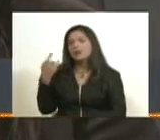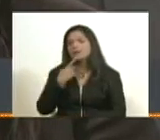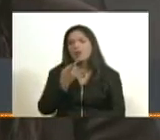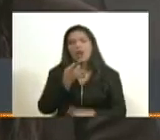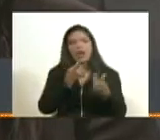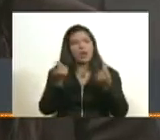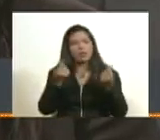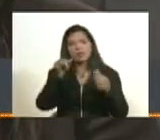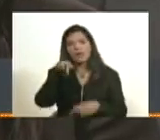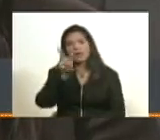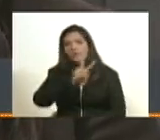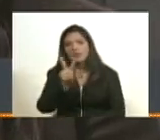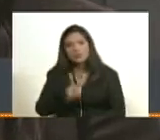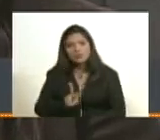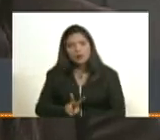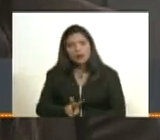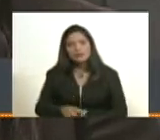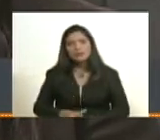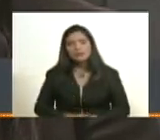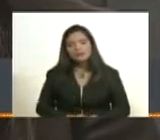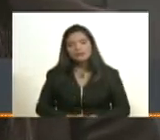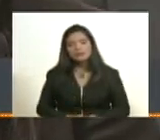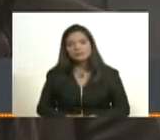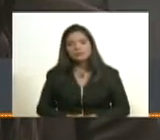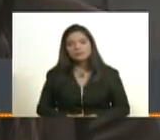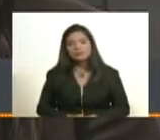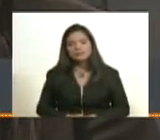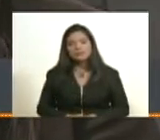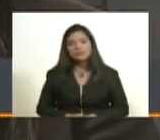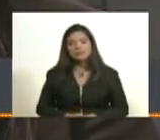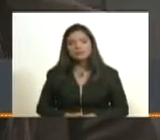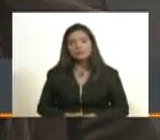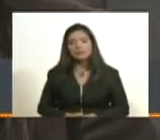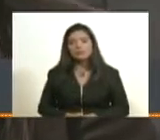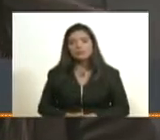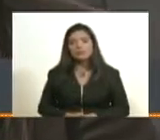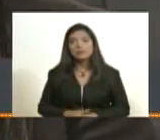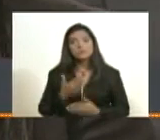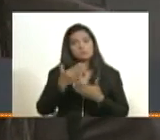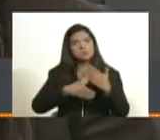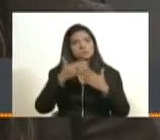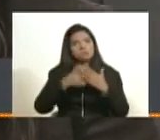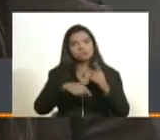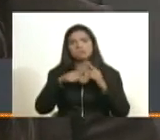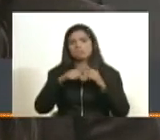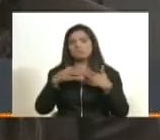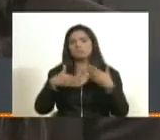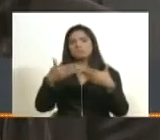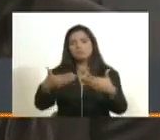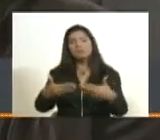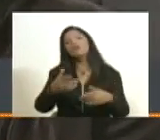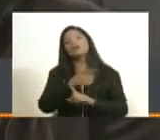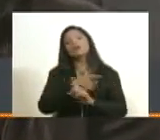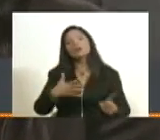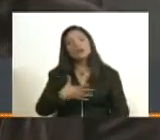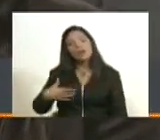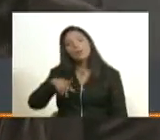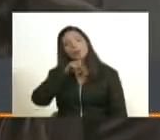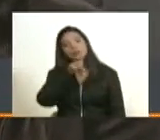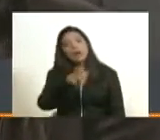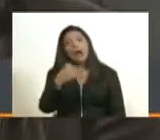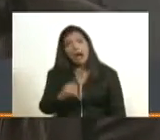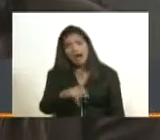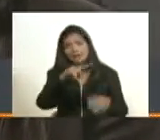economía venezolana estaba de alguna manera registrando un comportamiento positivo, quería preguntarle si